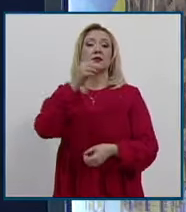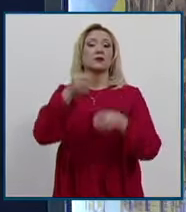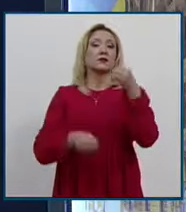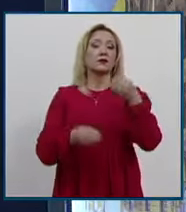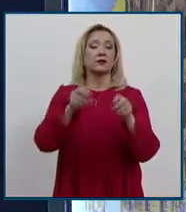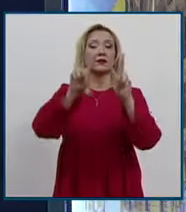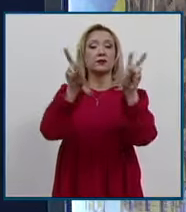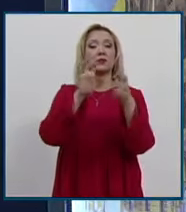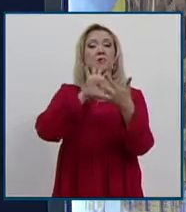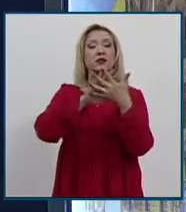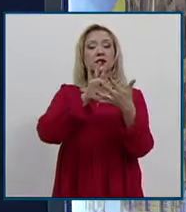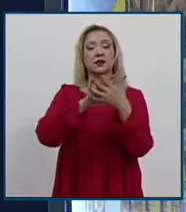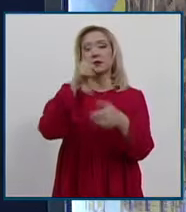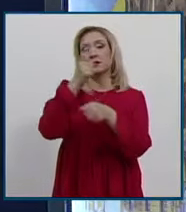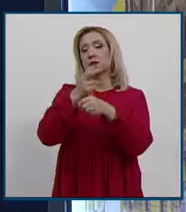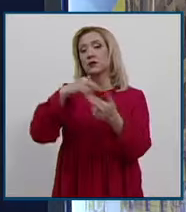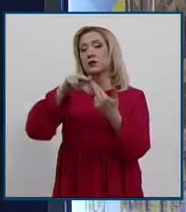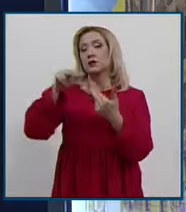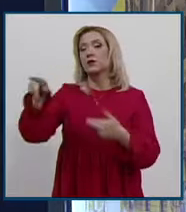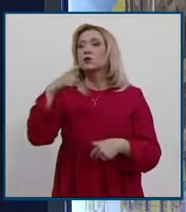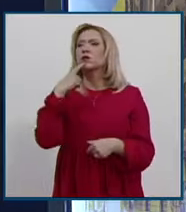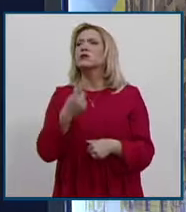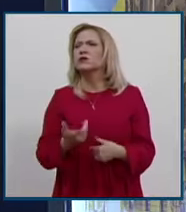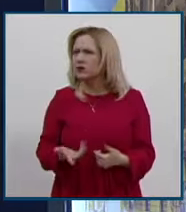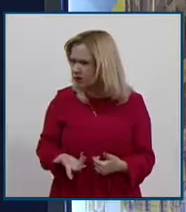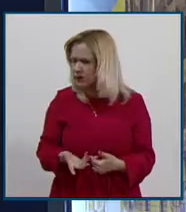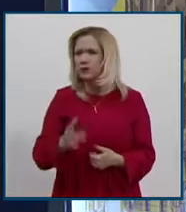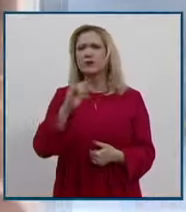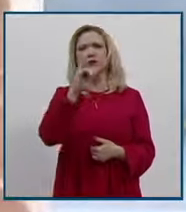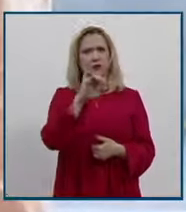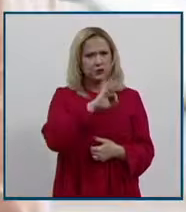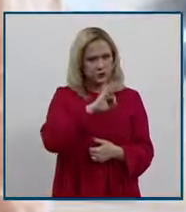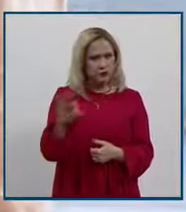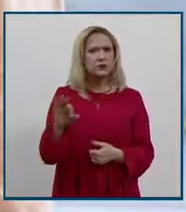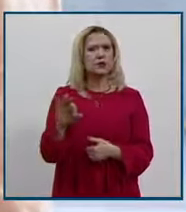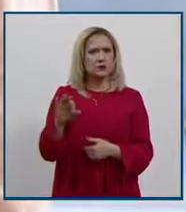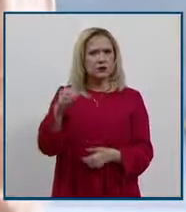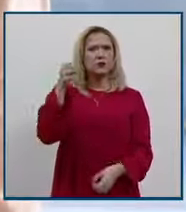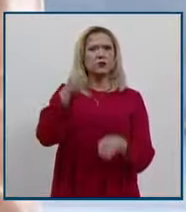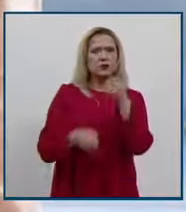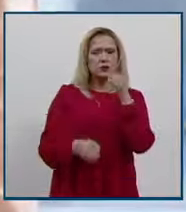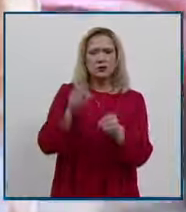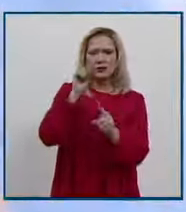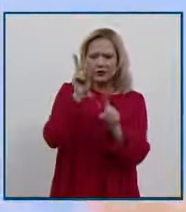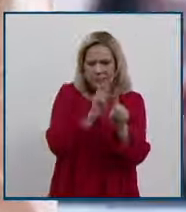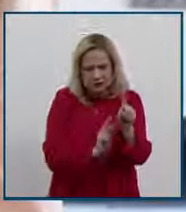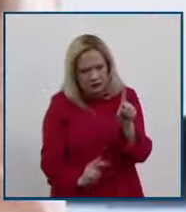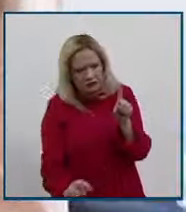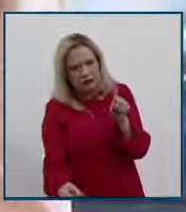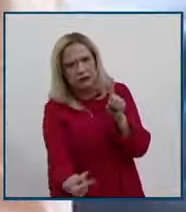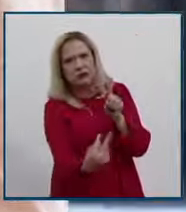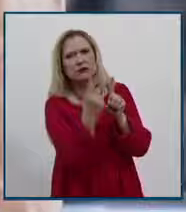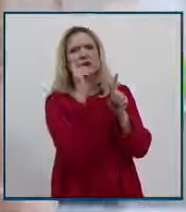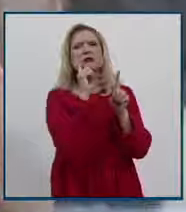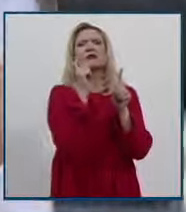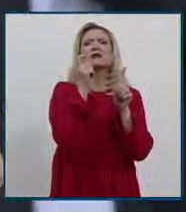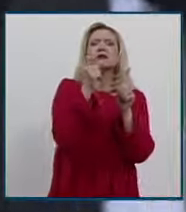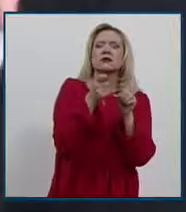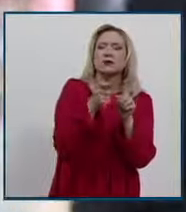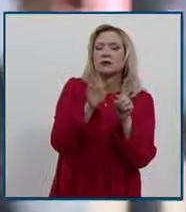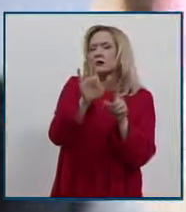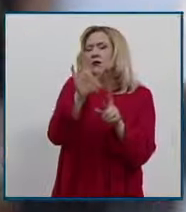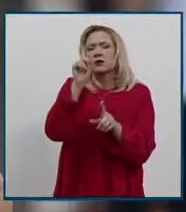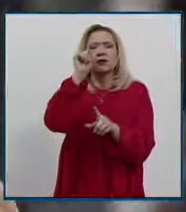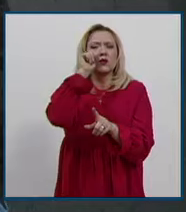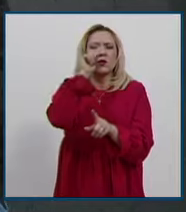en materia penal del primer circuito determinó que es posible juzgar un asunto con perspectiva de género con independencia del sexo